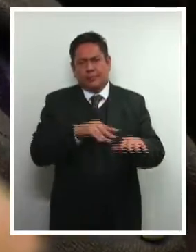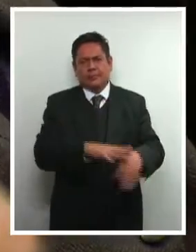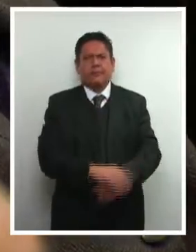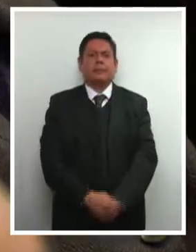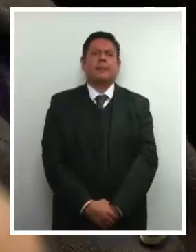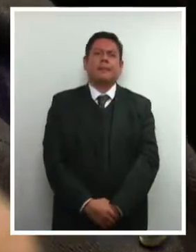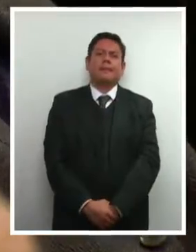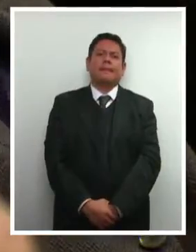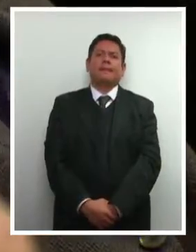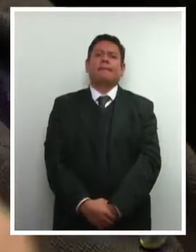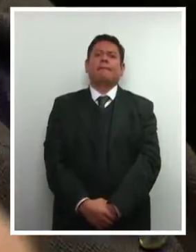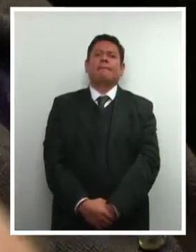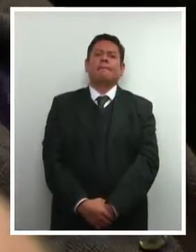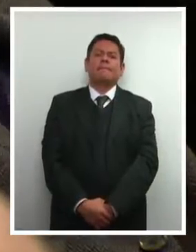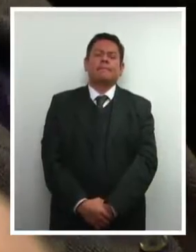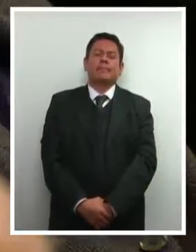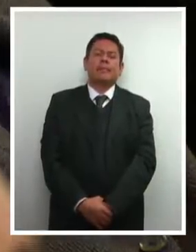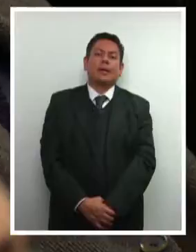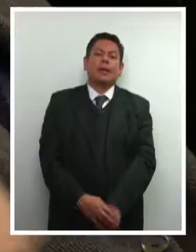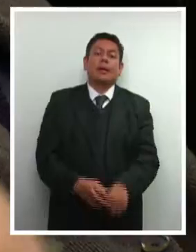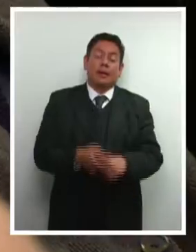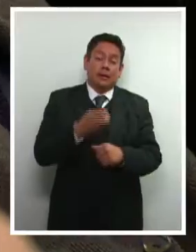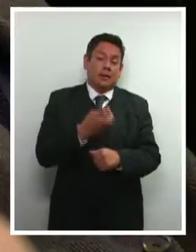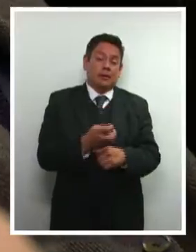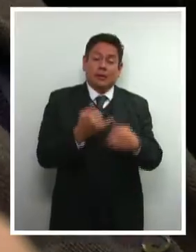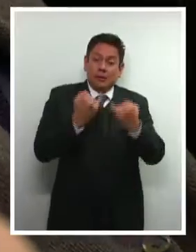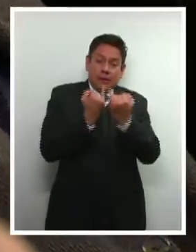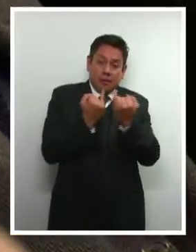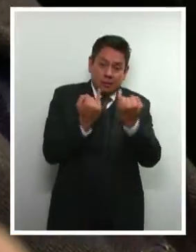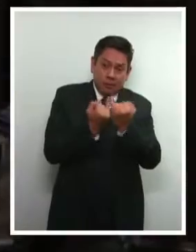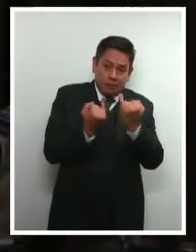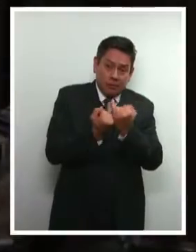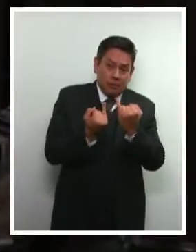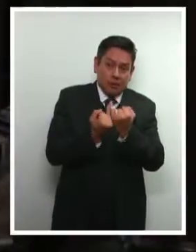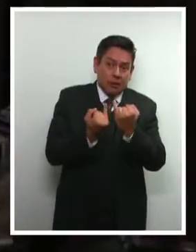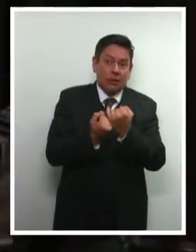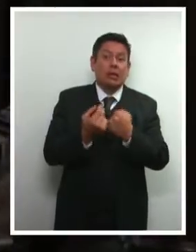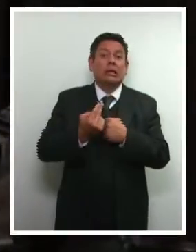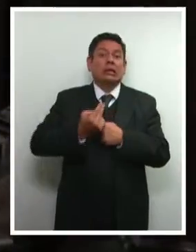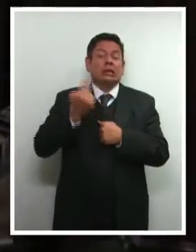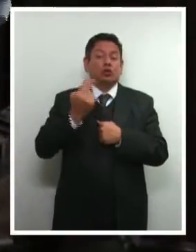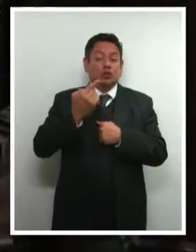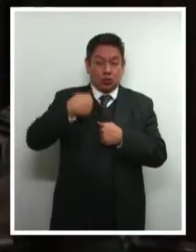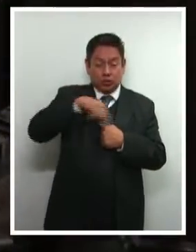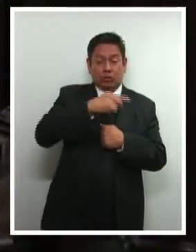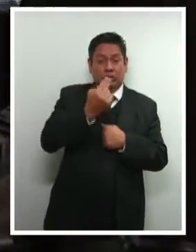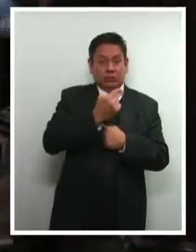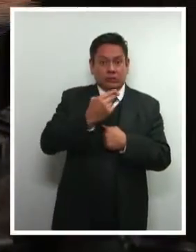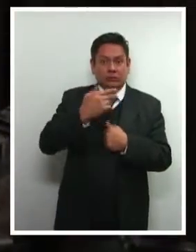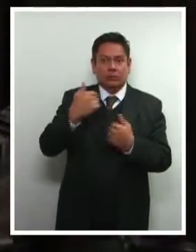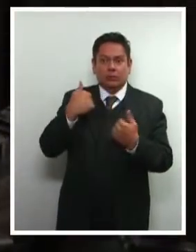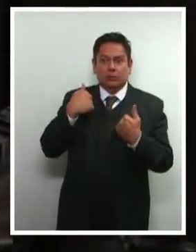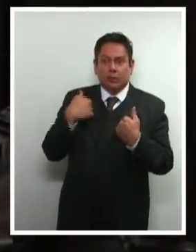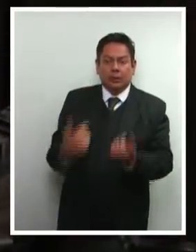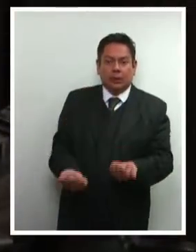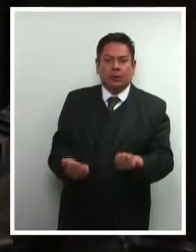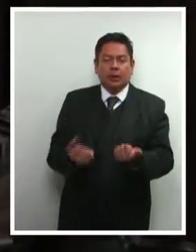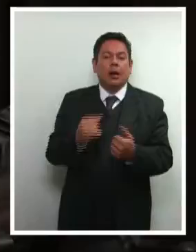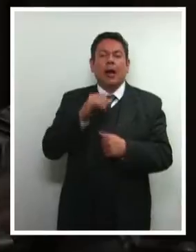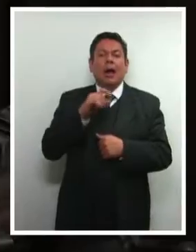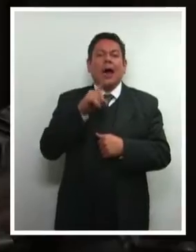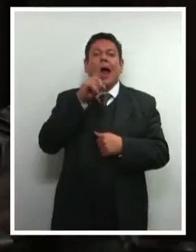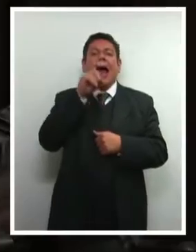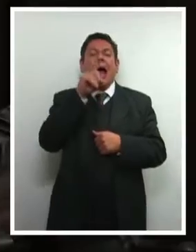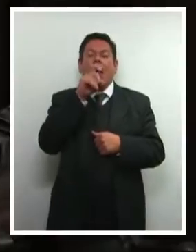esto va de la mano con reconocer también que el agua tiene un ciclo institucional, no solamente un